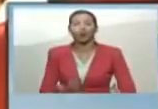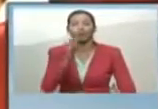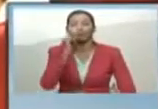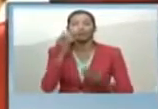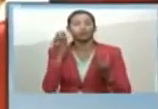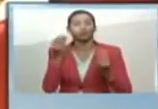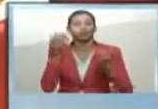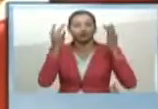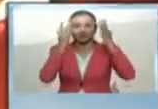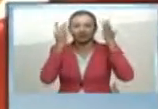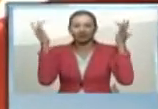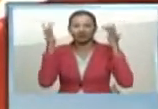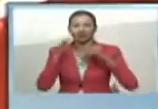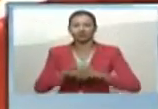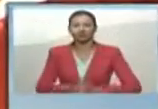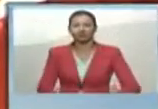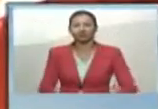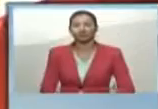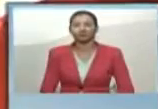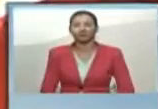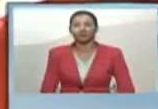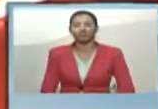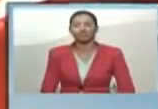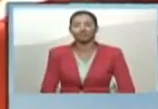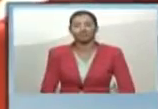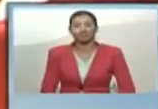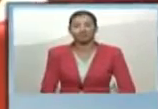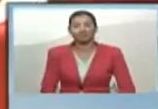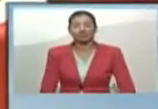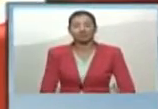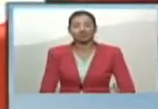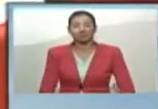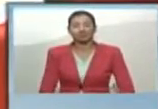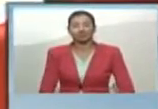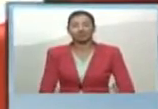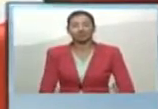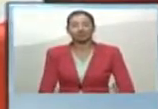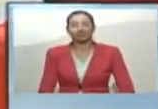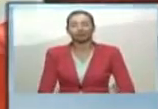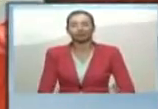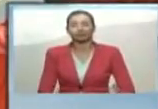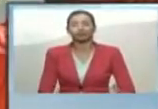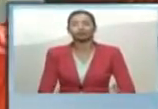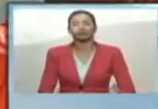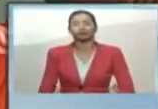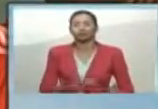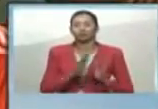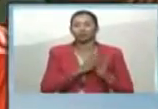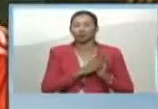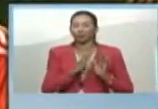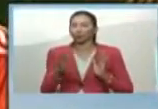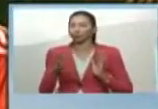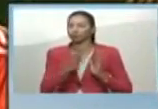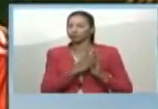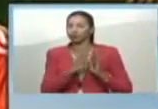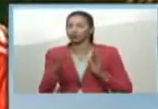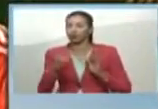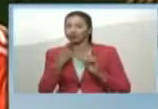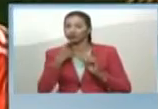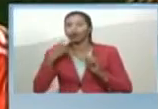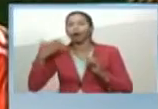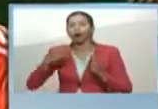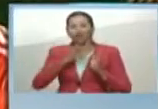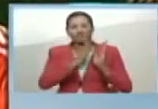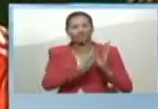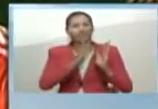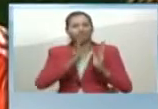inteligente. Y todo lo que está diciendo tiene toda una secuencia de